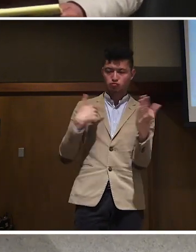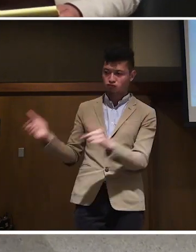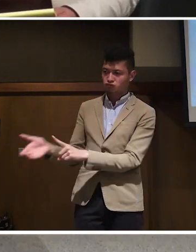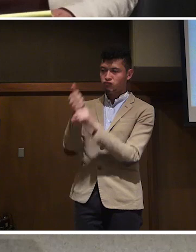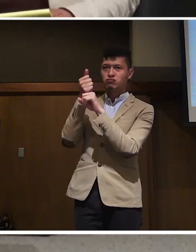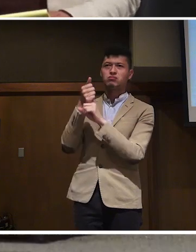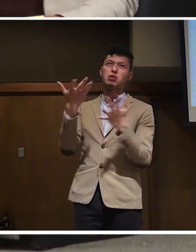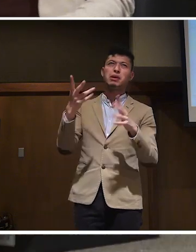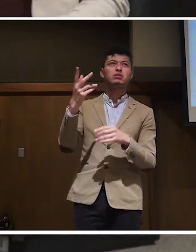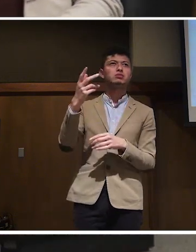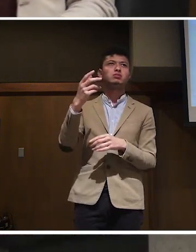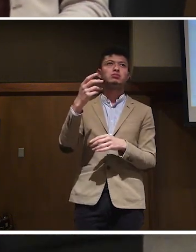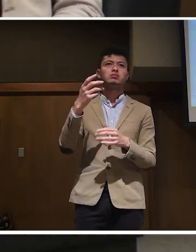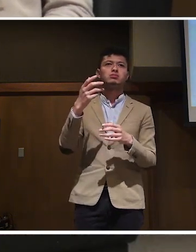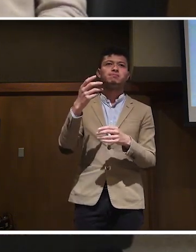bueno, 2 décadas y media.